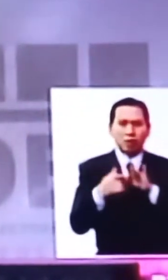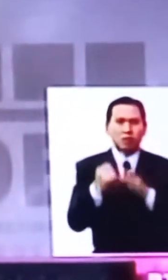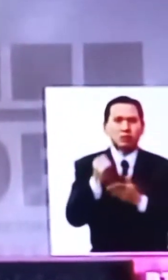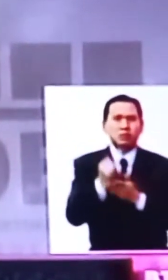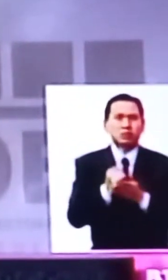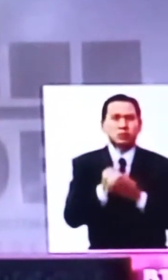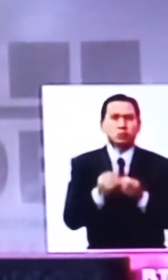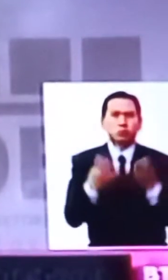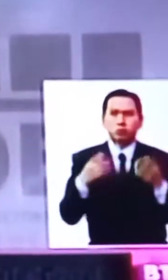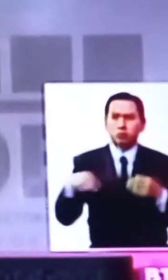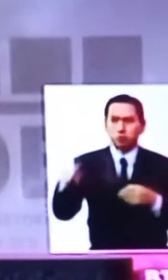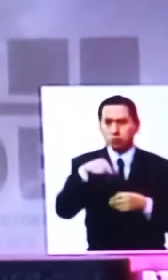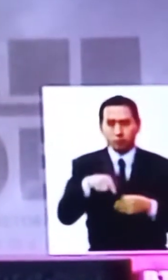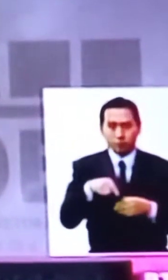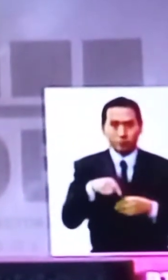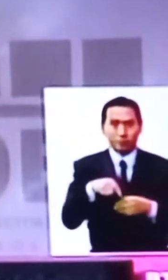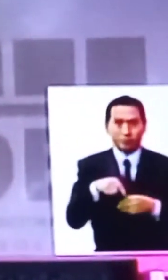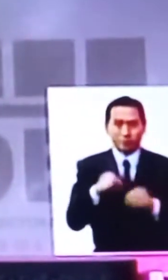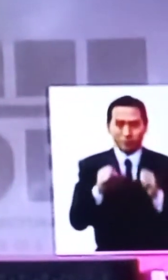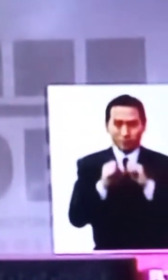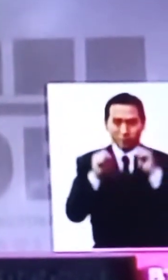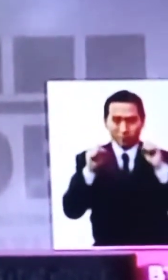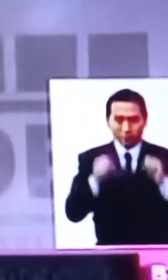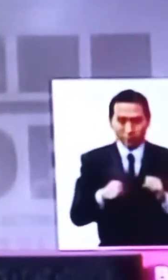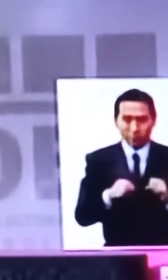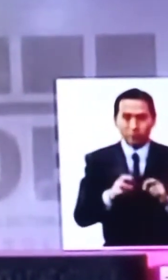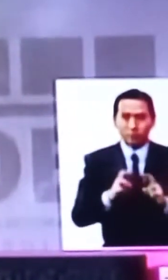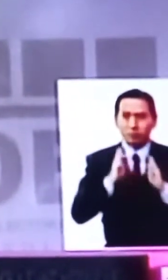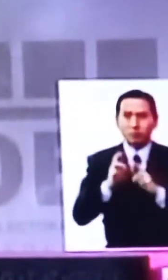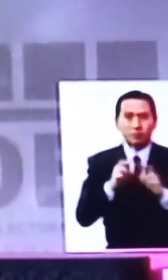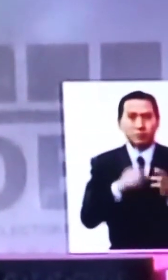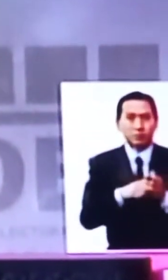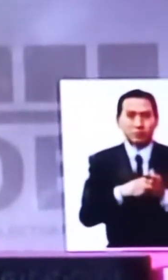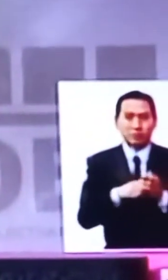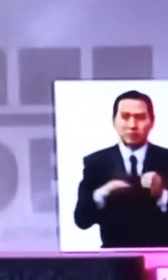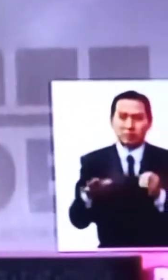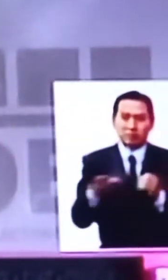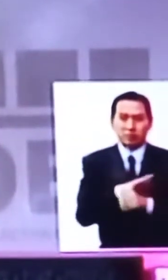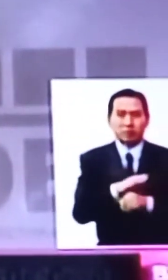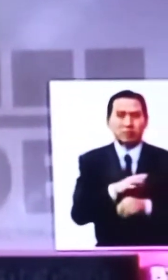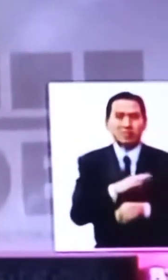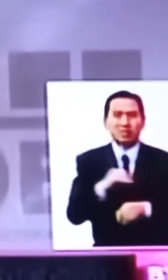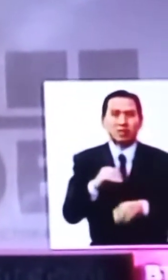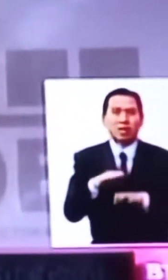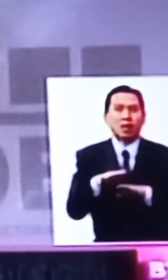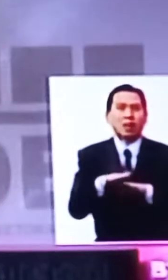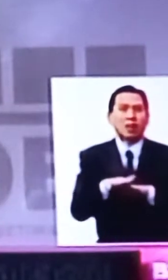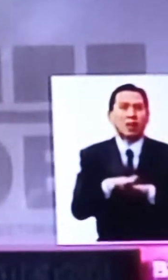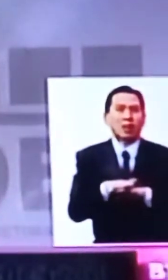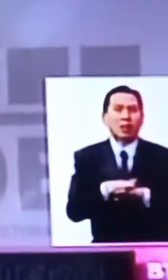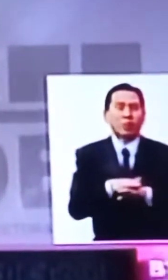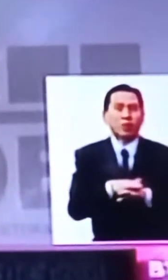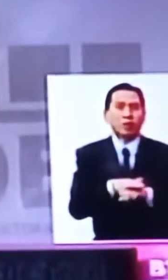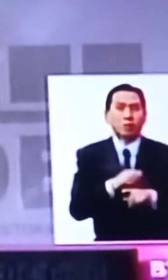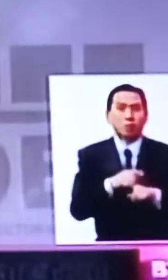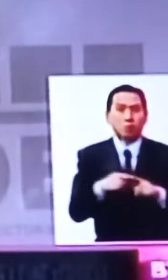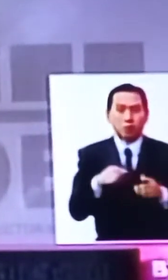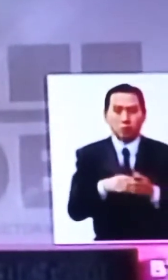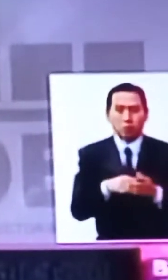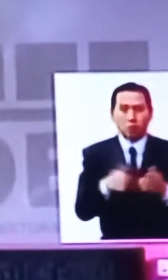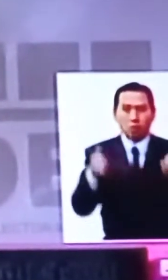hicieron que la capacidad de respuesta del sistema fuera más lenta, pero nunca se cayó